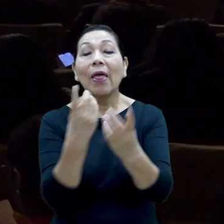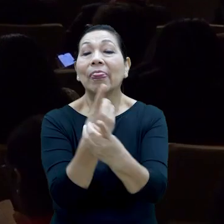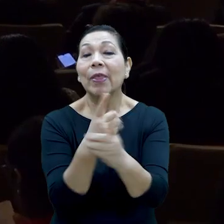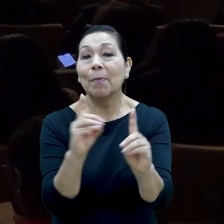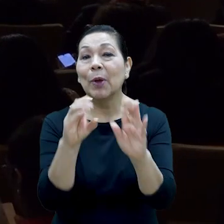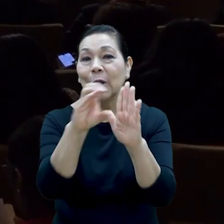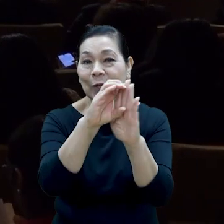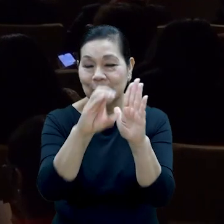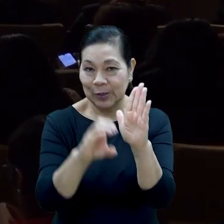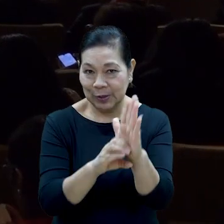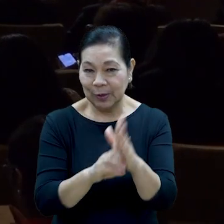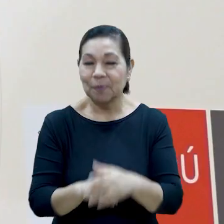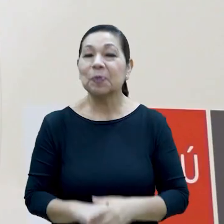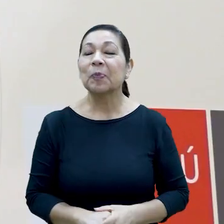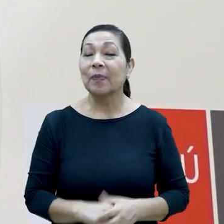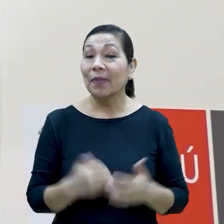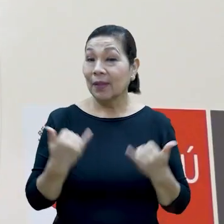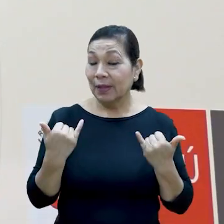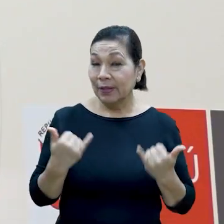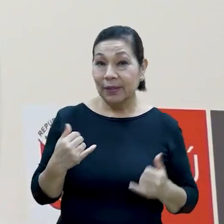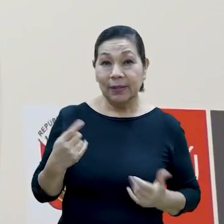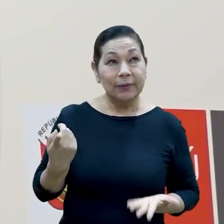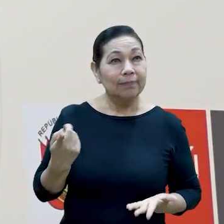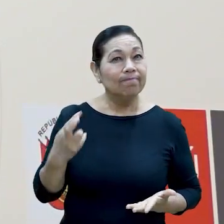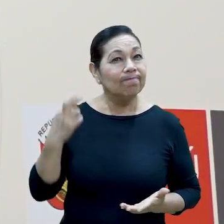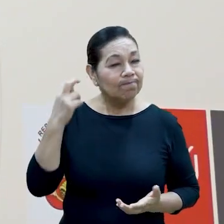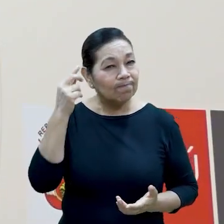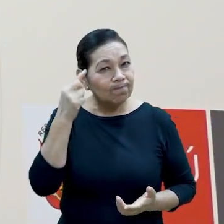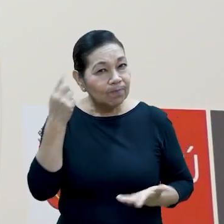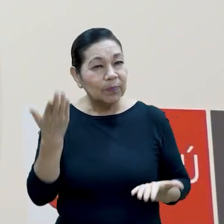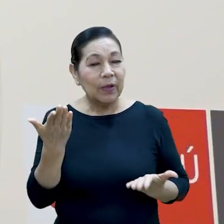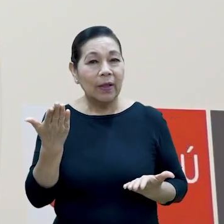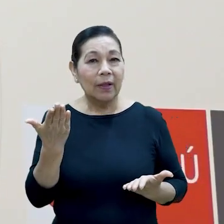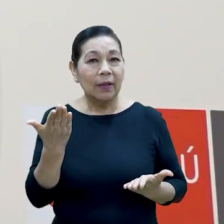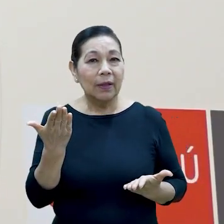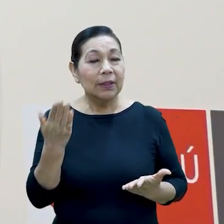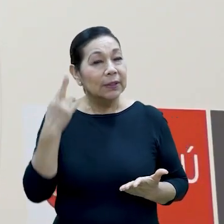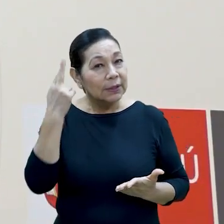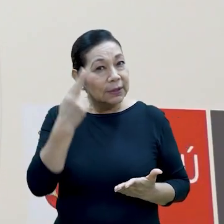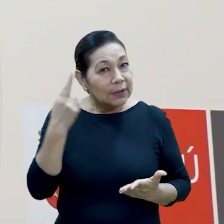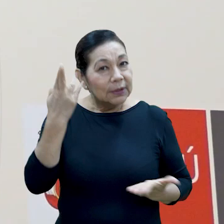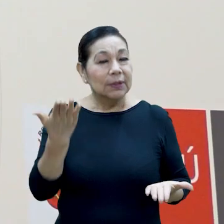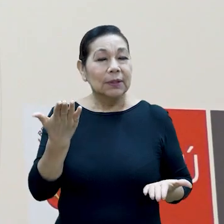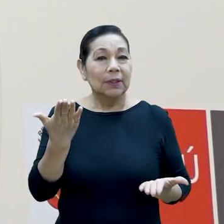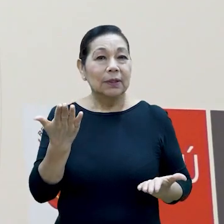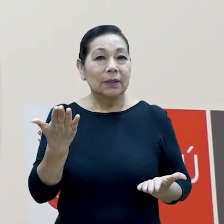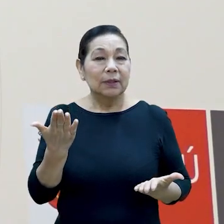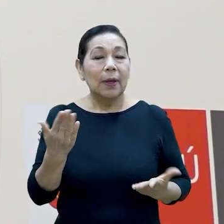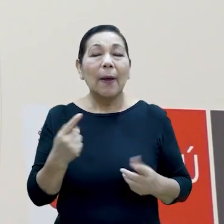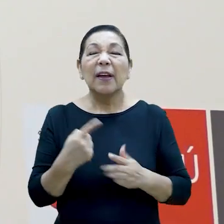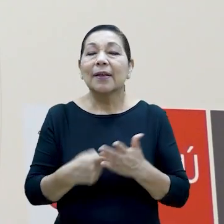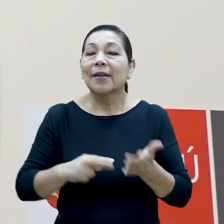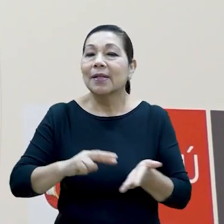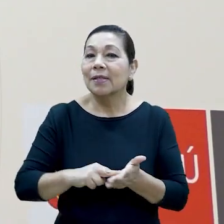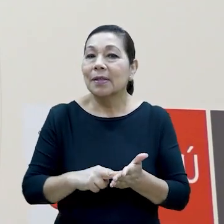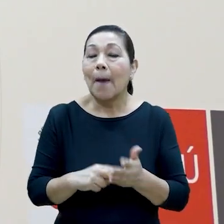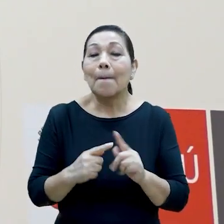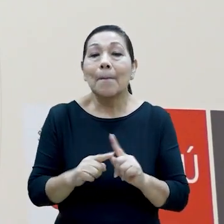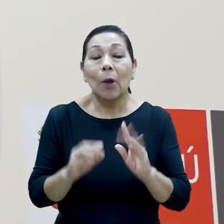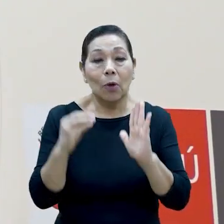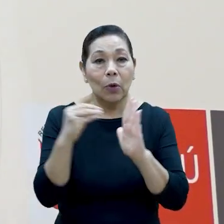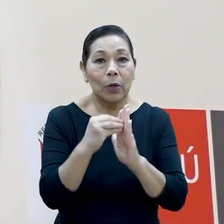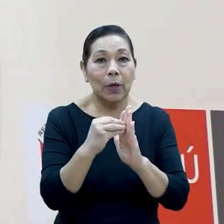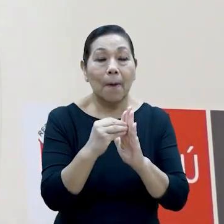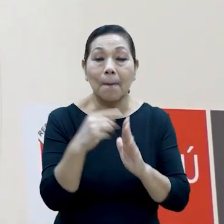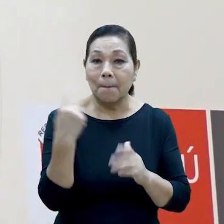es la democracia constitucional. Entonces, este pensamiento del derecho racional, del derecho natural racional, ha sido